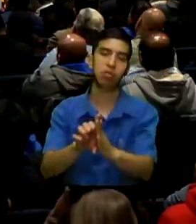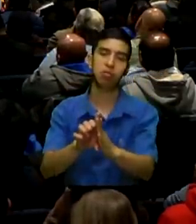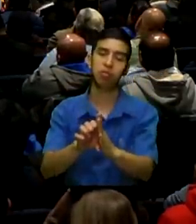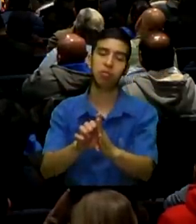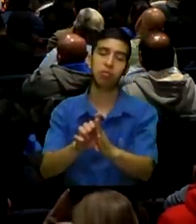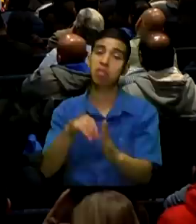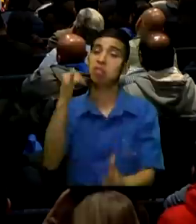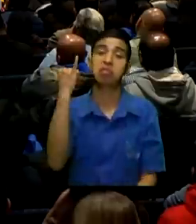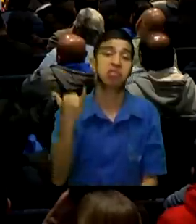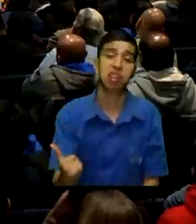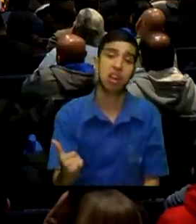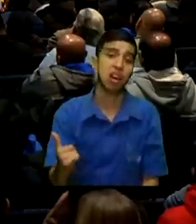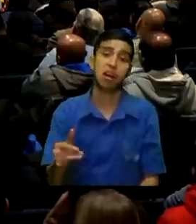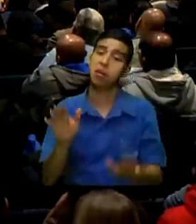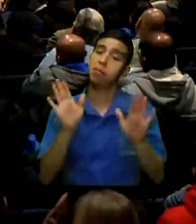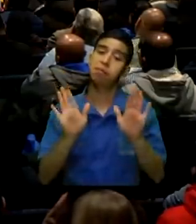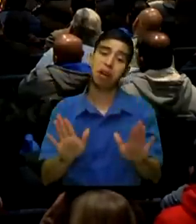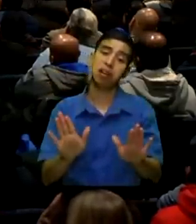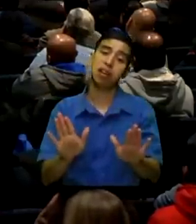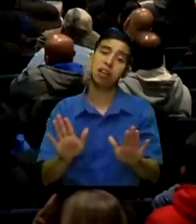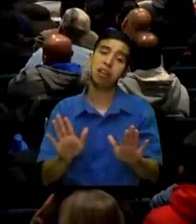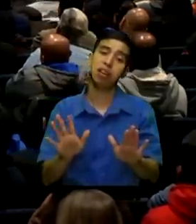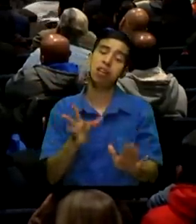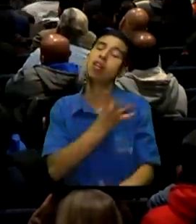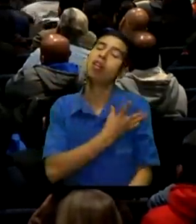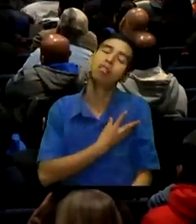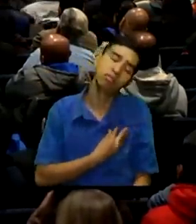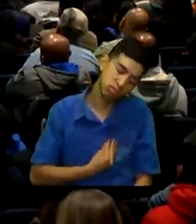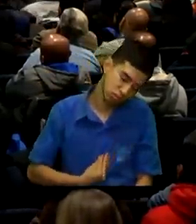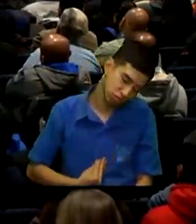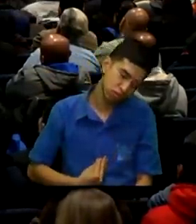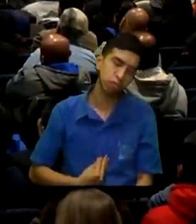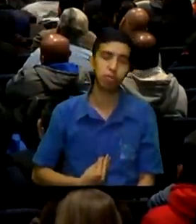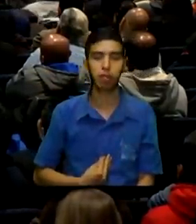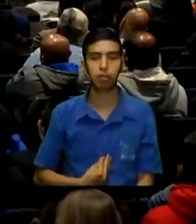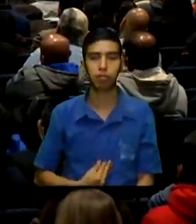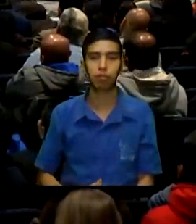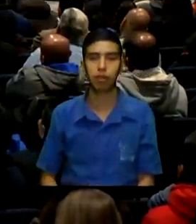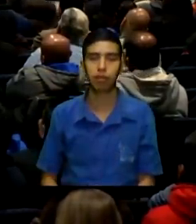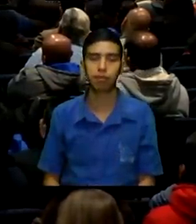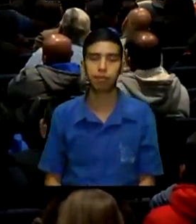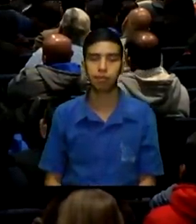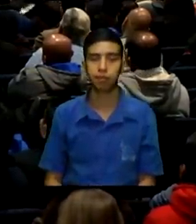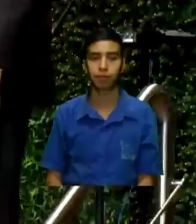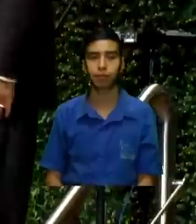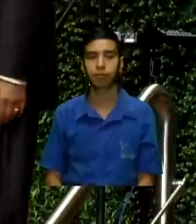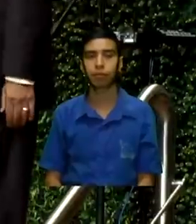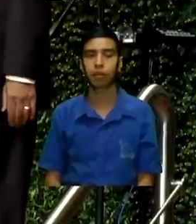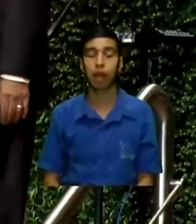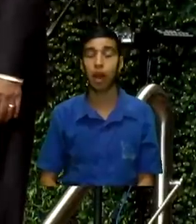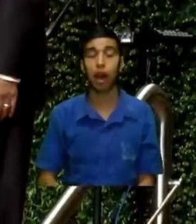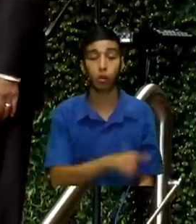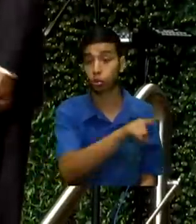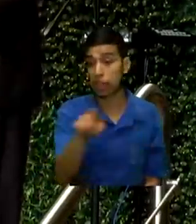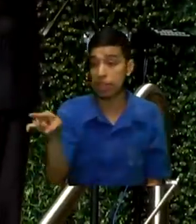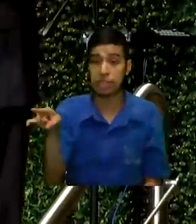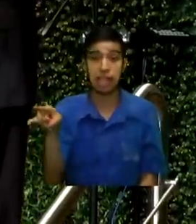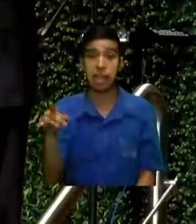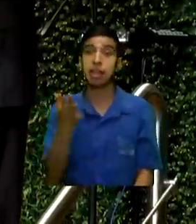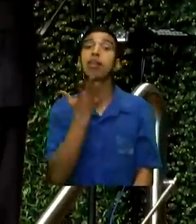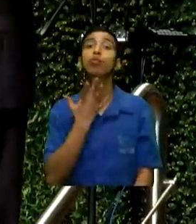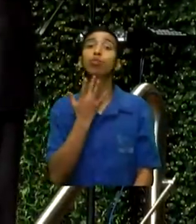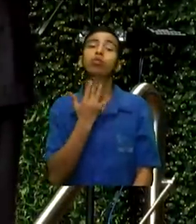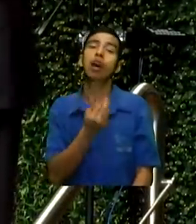¿Por qué cree usted que tuvo tanto éxito ese estribillo? ¿Quién le gusta sufrir? ¿A usted le